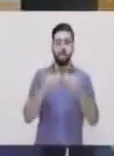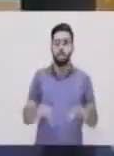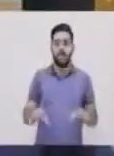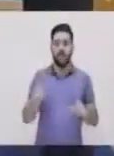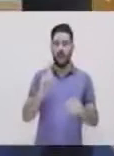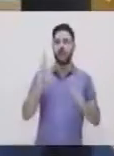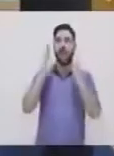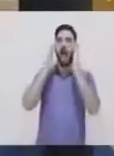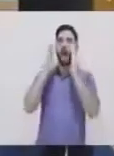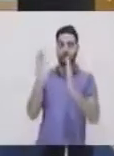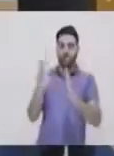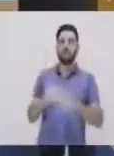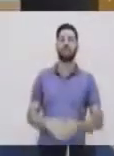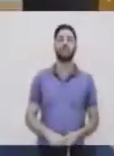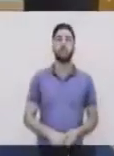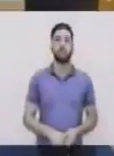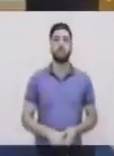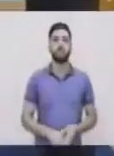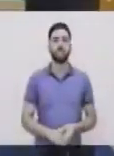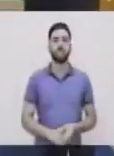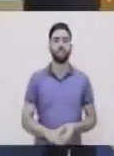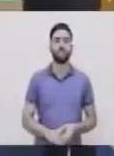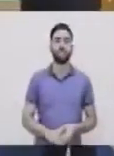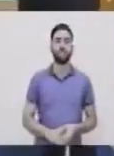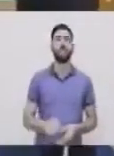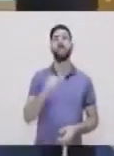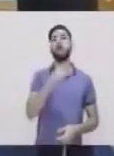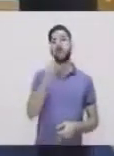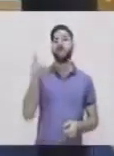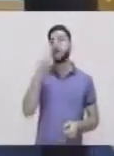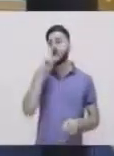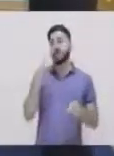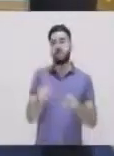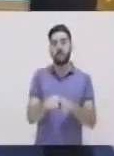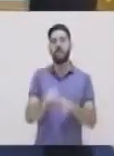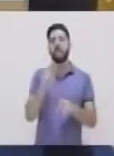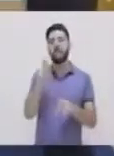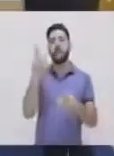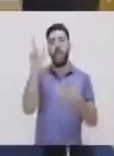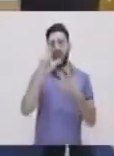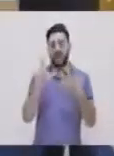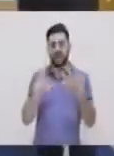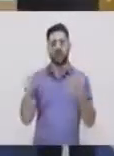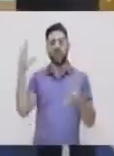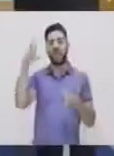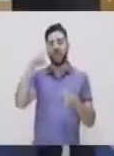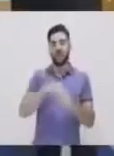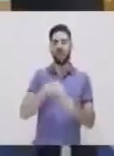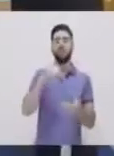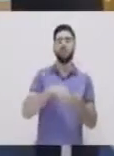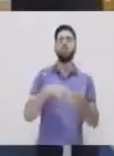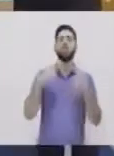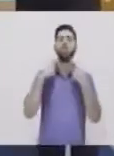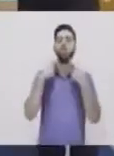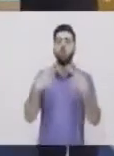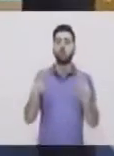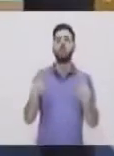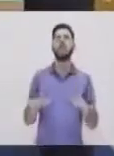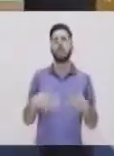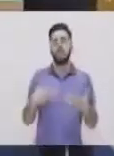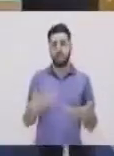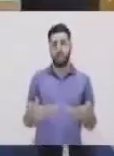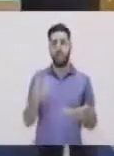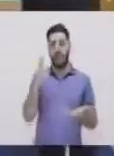gente. Muy bien, y has dado algunas características acerca de lo que es la noticia. Cuando leemos